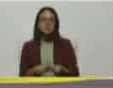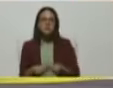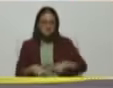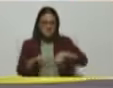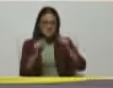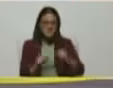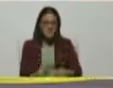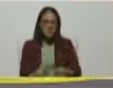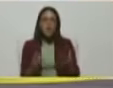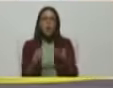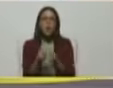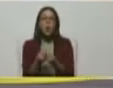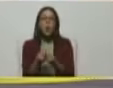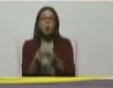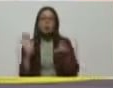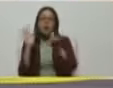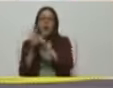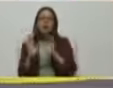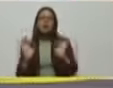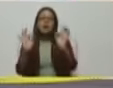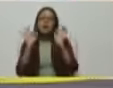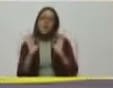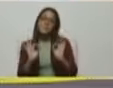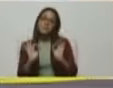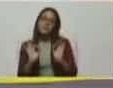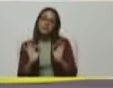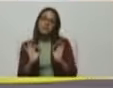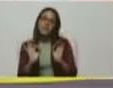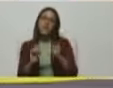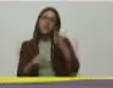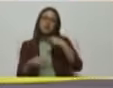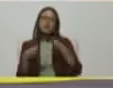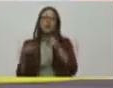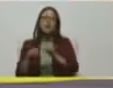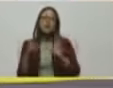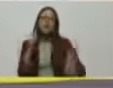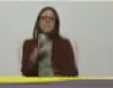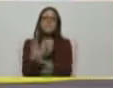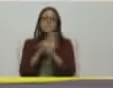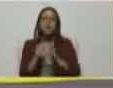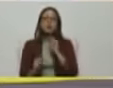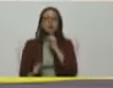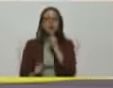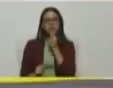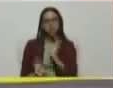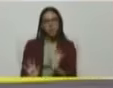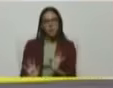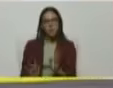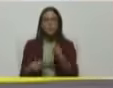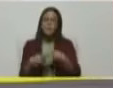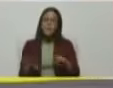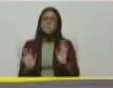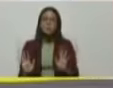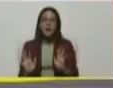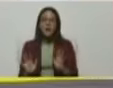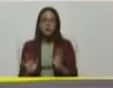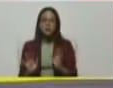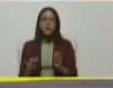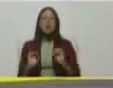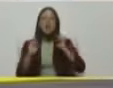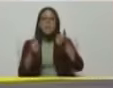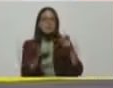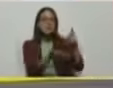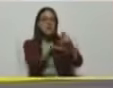firmado en el marco de leyes especiales para protegerlos. Pero está llegando a Venezuela